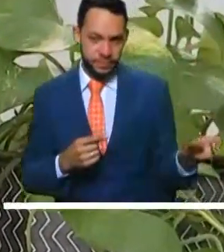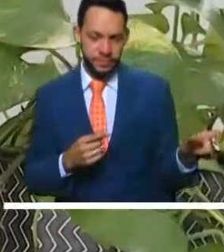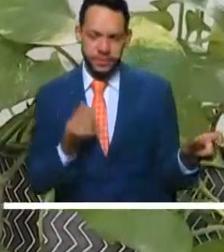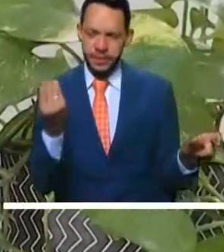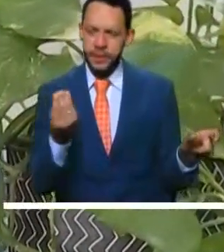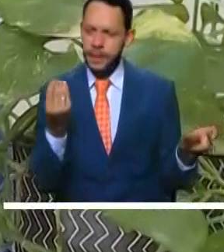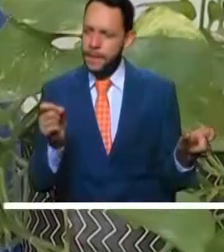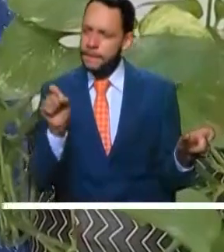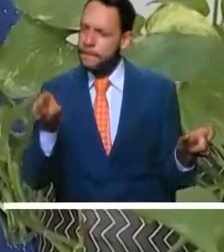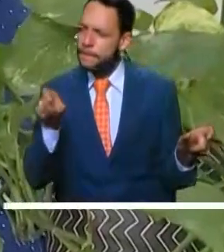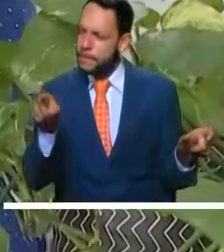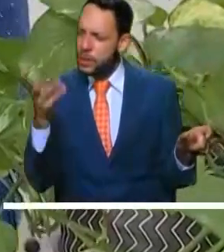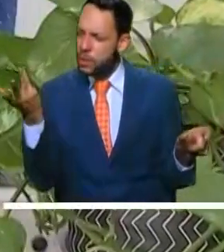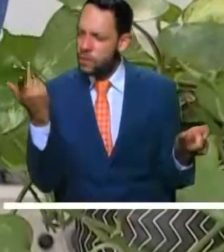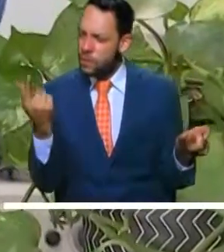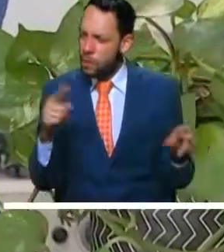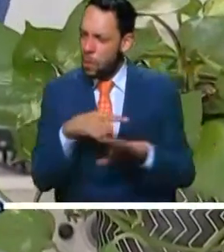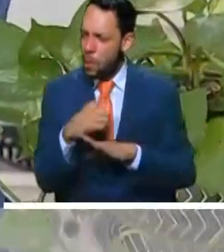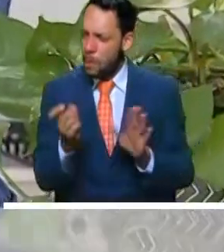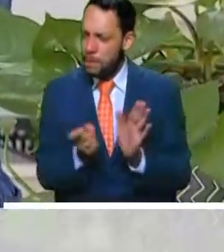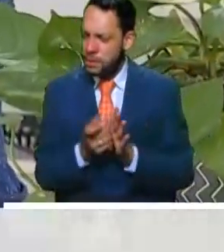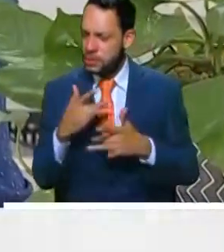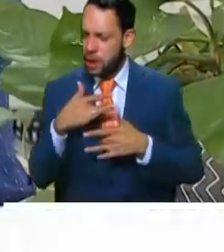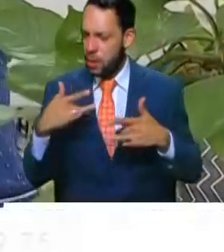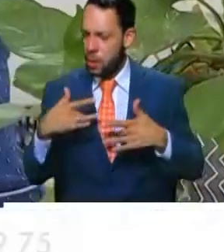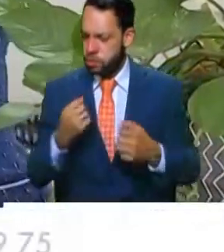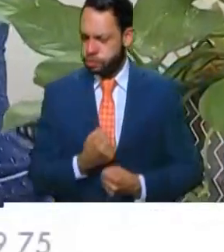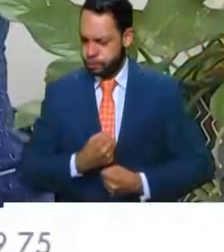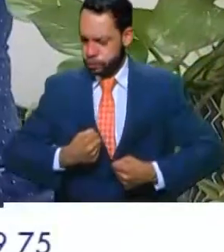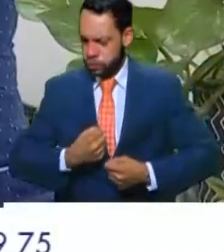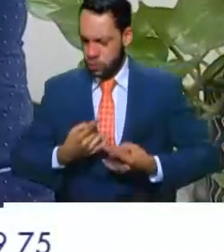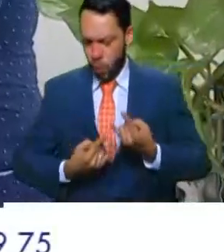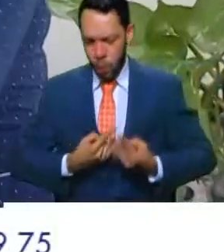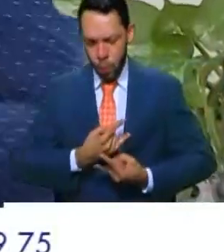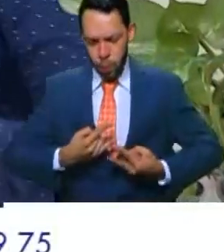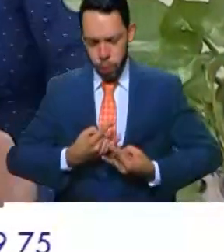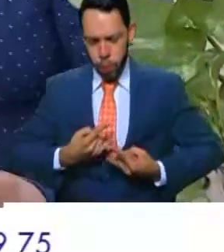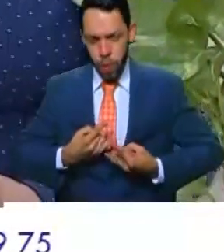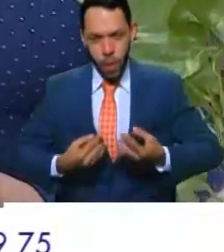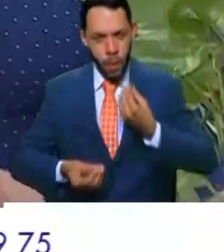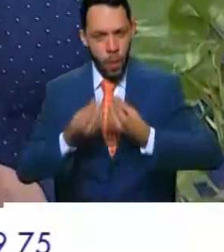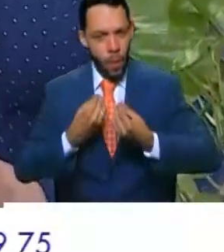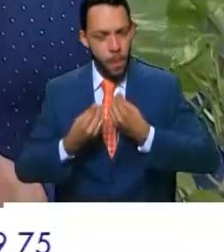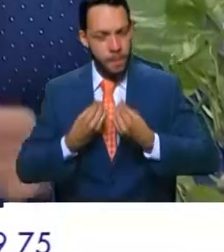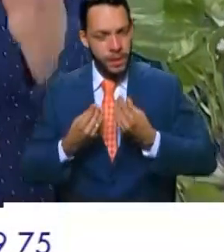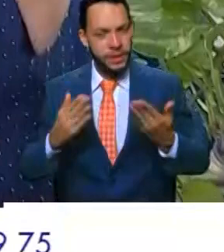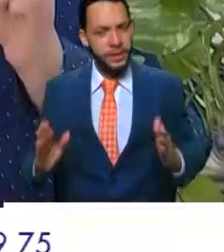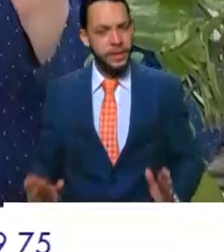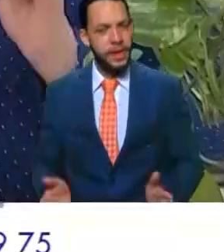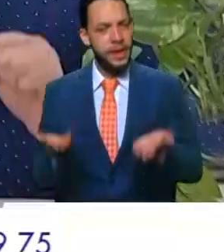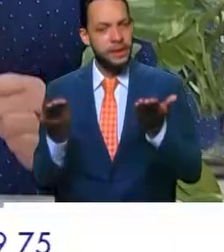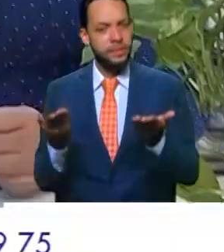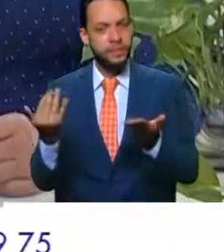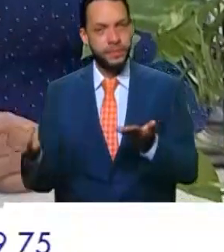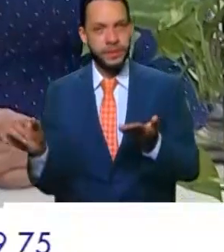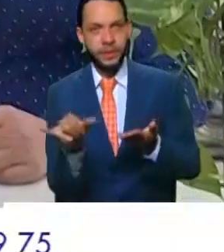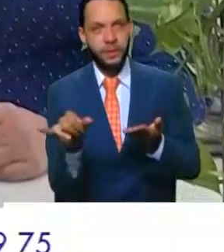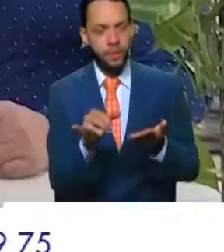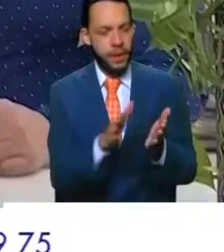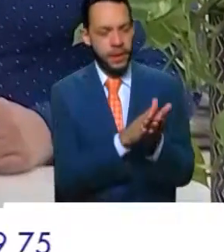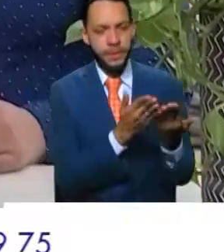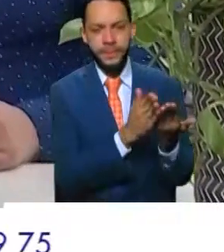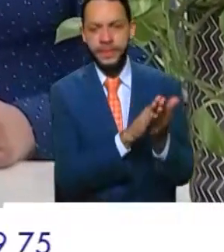de información nutricional. Es por eso que hablamos con los pacientes acerca del libro de cómo hacer de la cocina